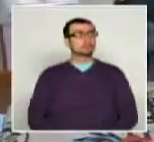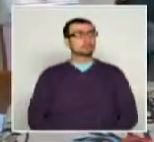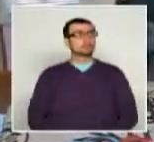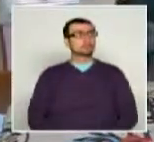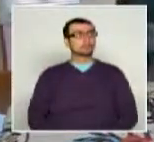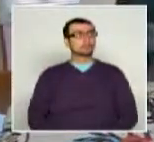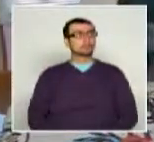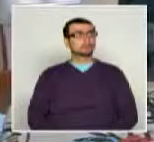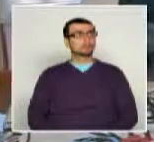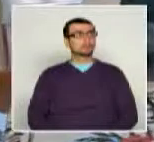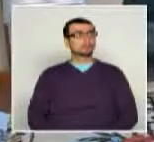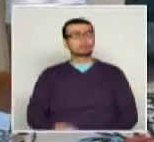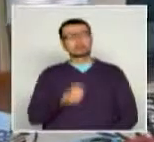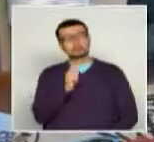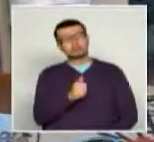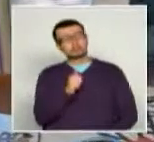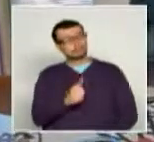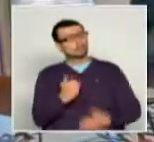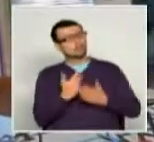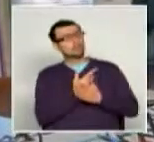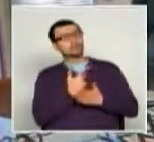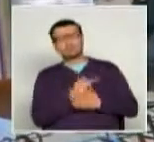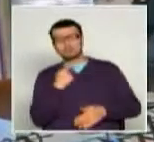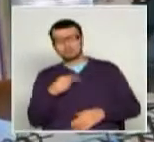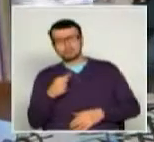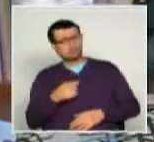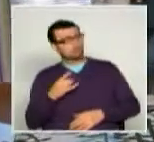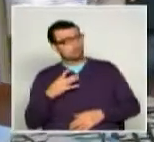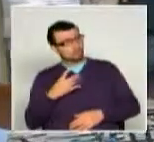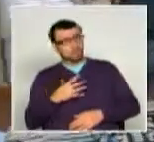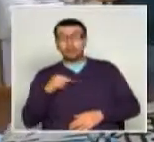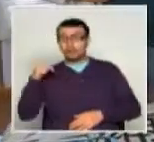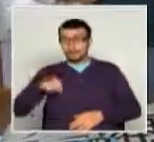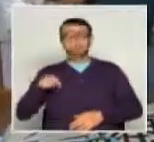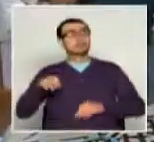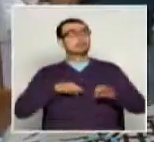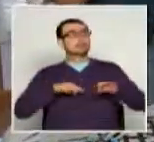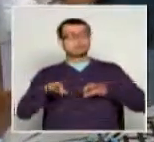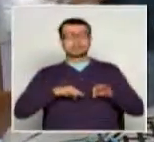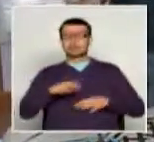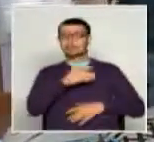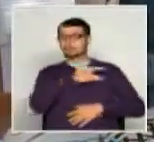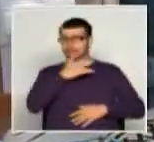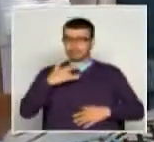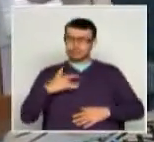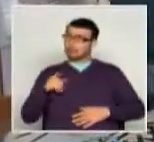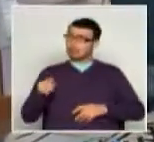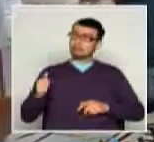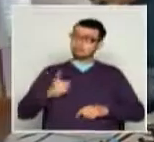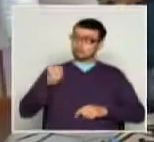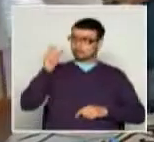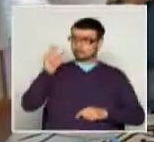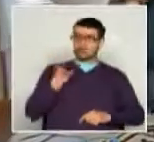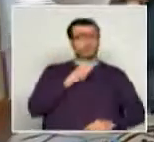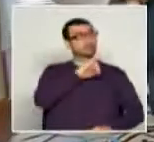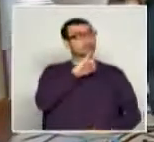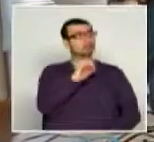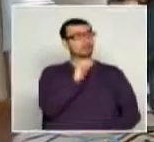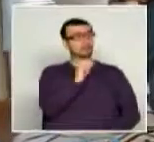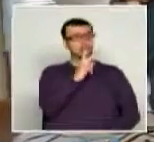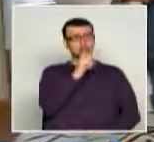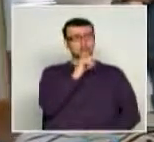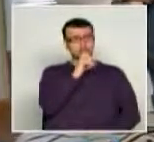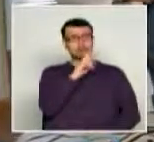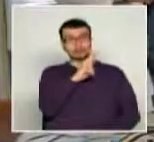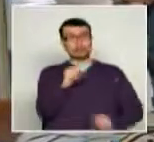Entonces, que él nos cuente qué es el dolor, y vamos a hablar de una terapia hoy muy importante, logrando que está el doctor Javier también, para iniciar el